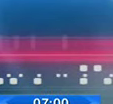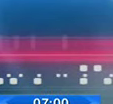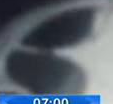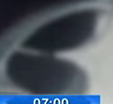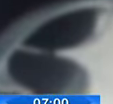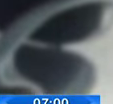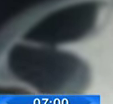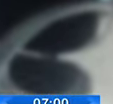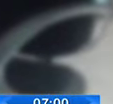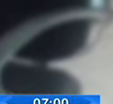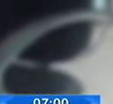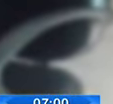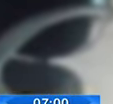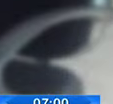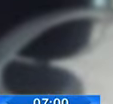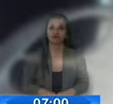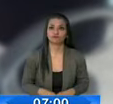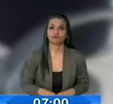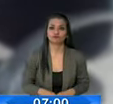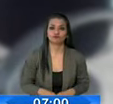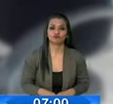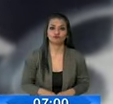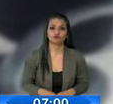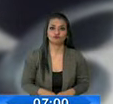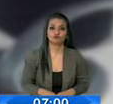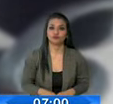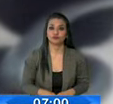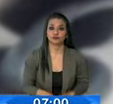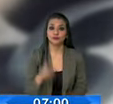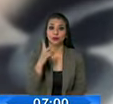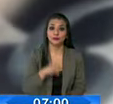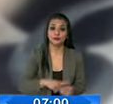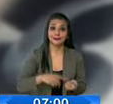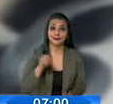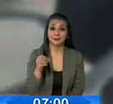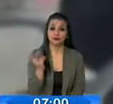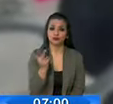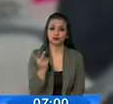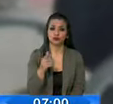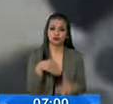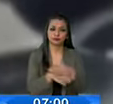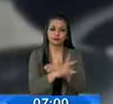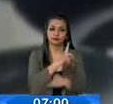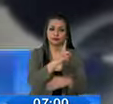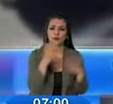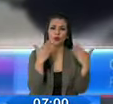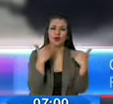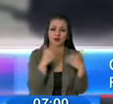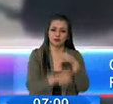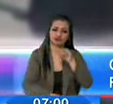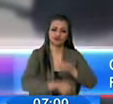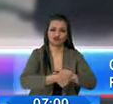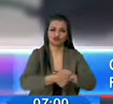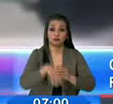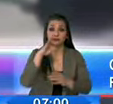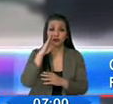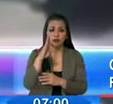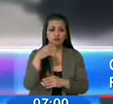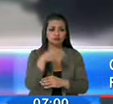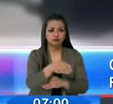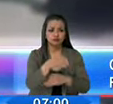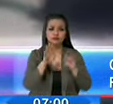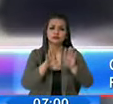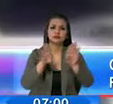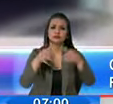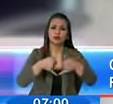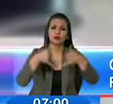Lograron burlar a la justicia por varios años. Los dos hermanos escogieron Guayaquil para vivir. Agentes del bloque de búsqueda llegaron hasta una peluquería donde